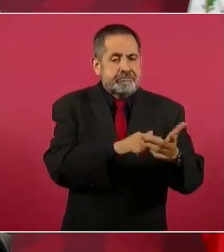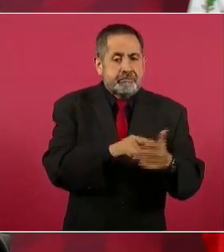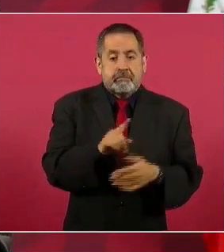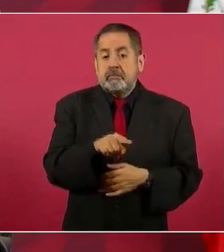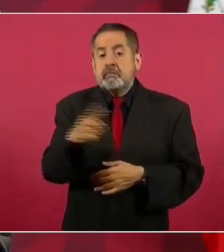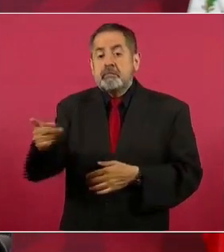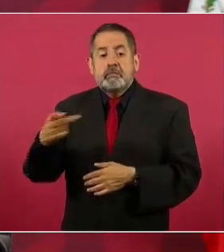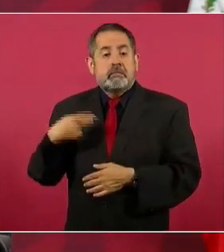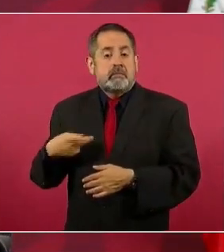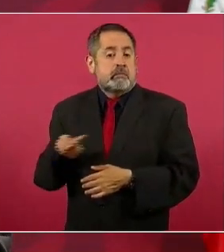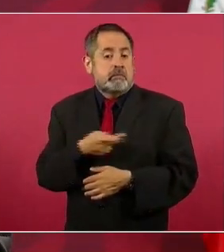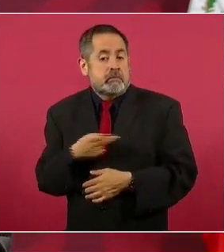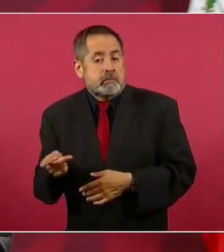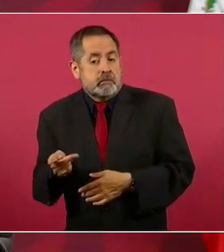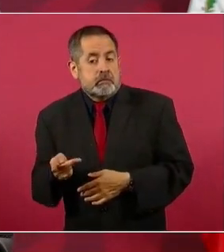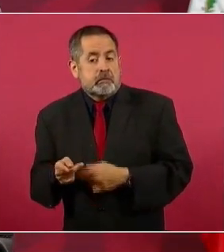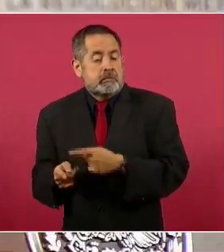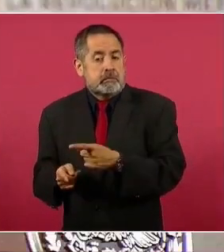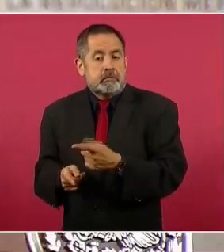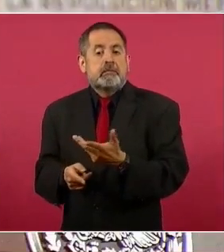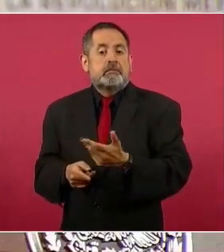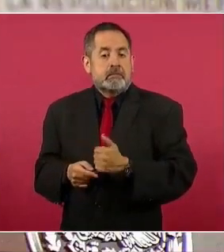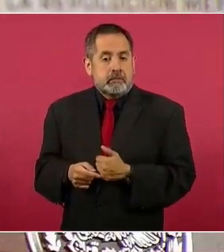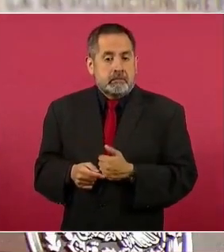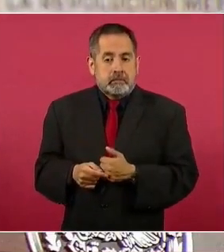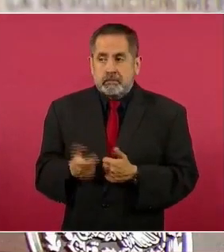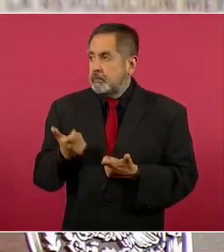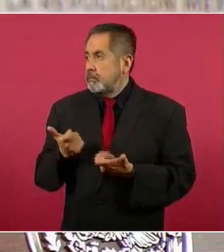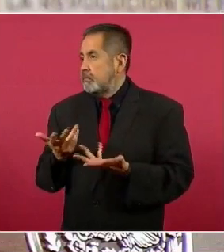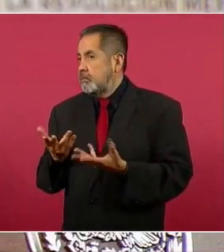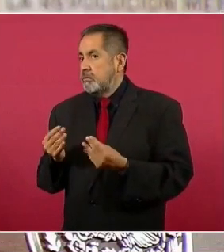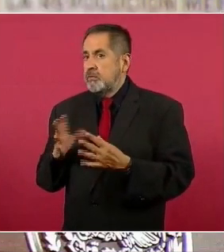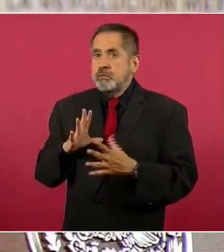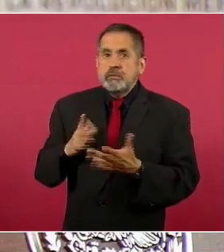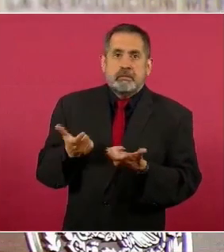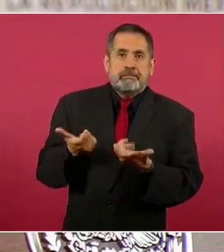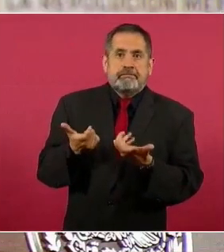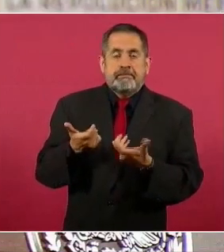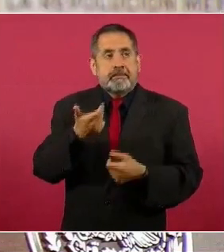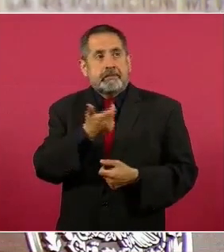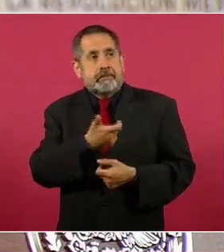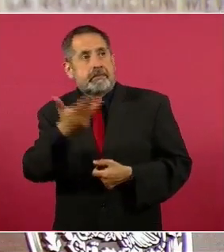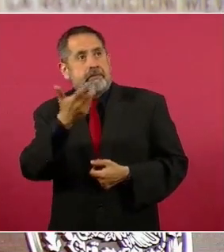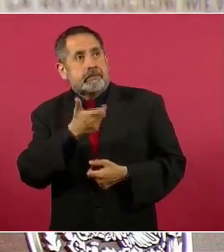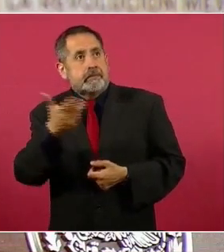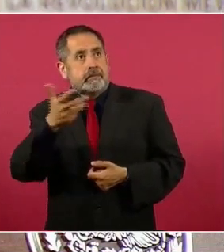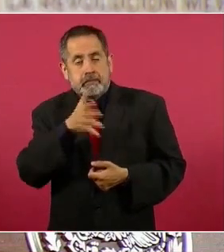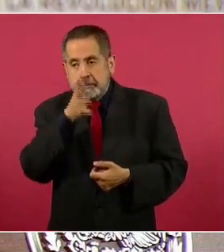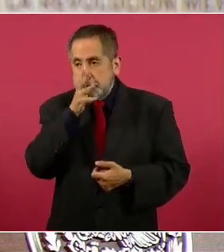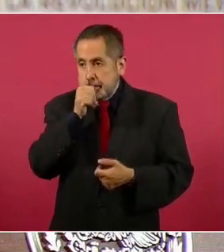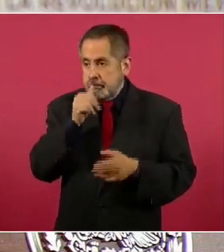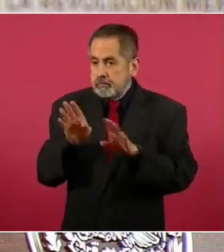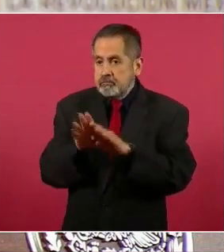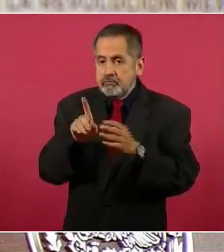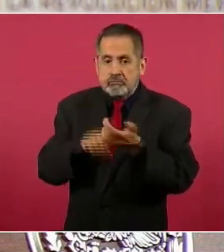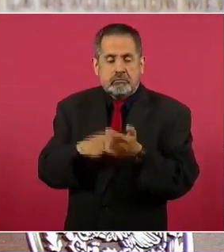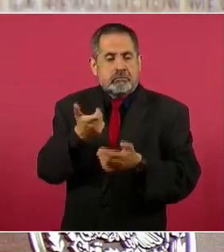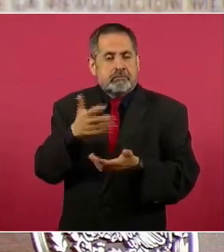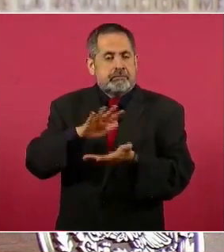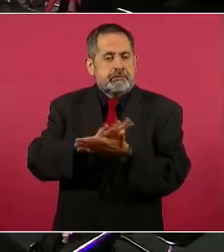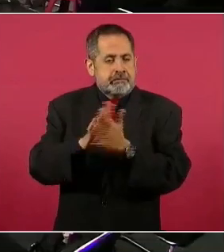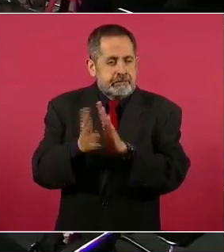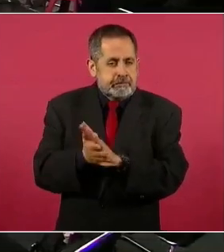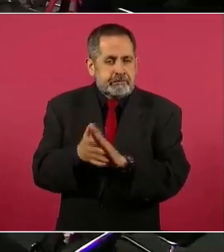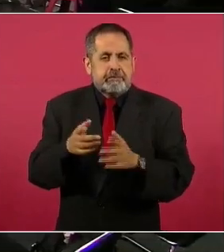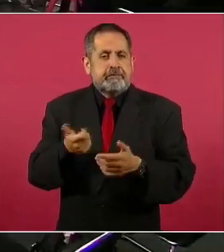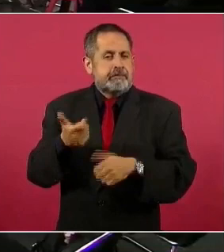pero un pobre, si hay carestía, si aumenta el precio de la tortilla, el